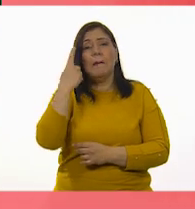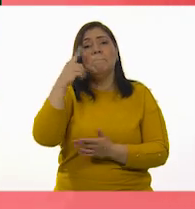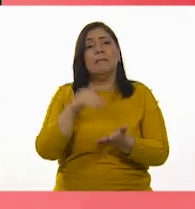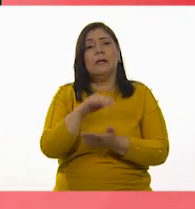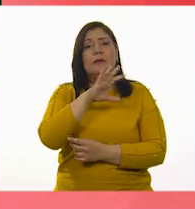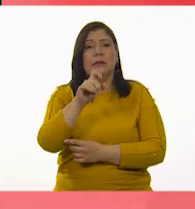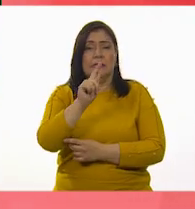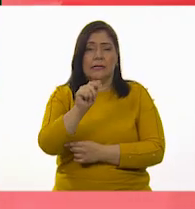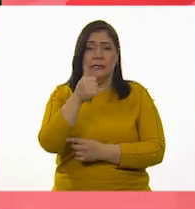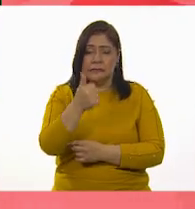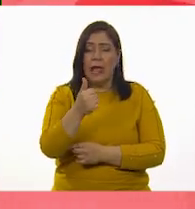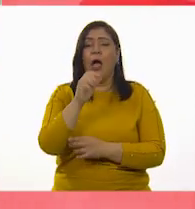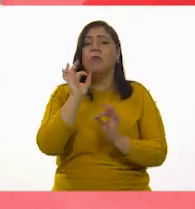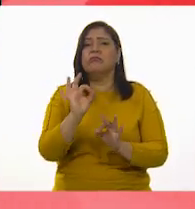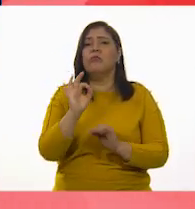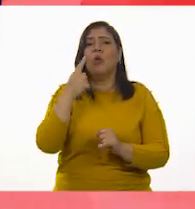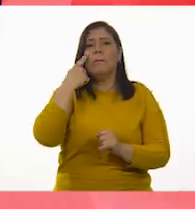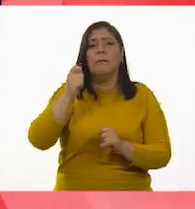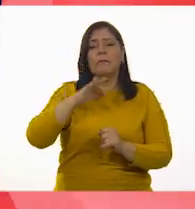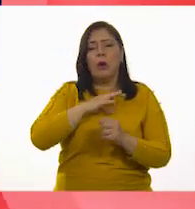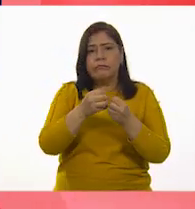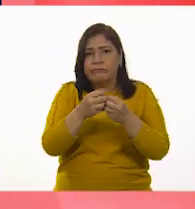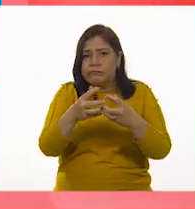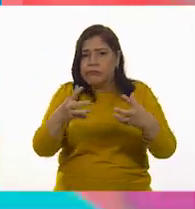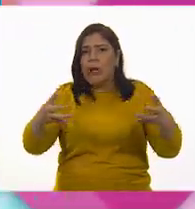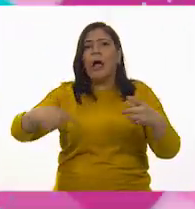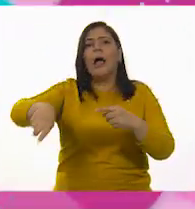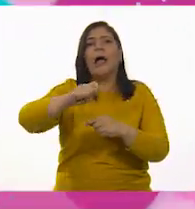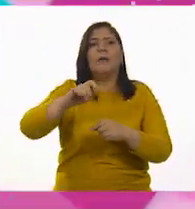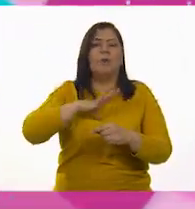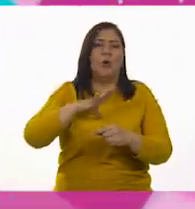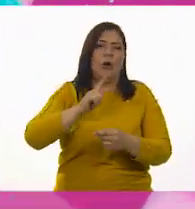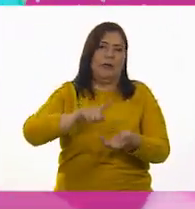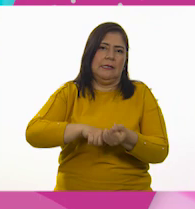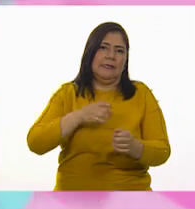Y así sería el origen para la conformación de este estado.